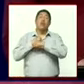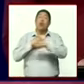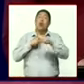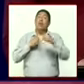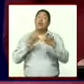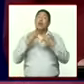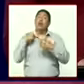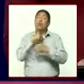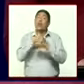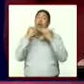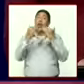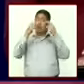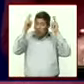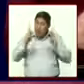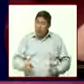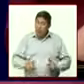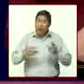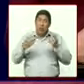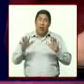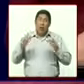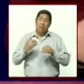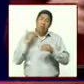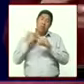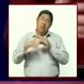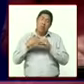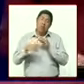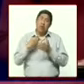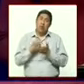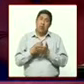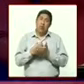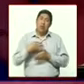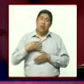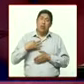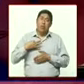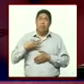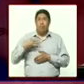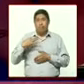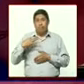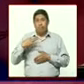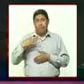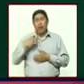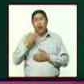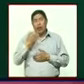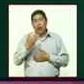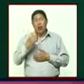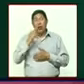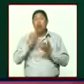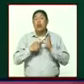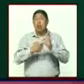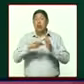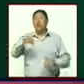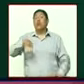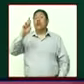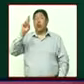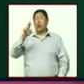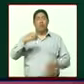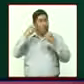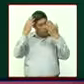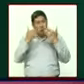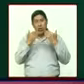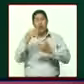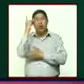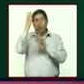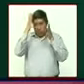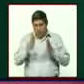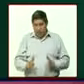Nuevamente queremos agradecer a las personas que ya han aportado y le presentamos el código QR, si no lo ha hecho todavía. Gracias a los bolivianos,